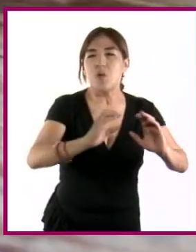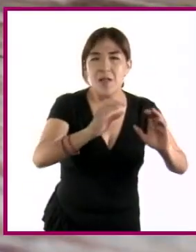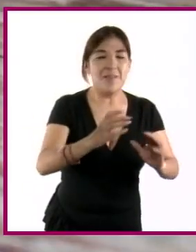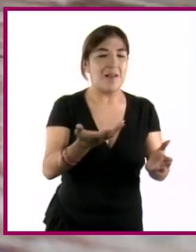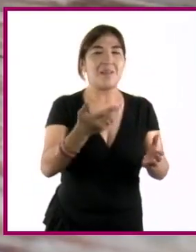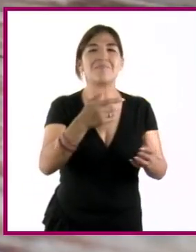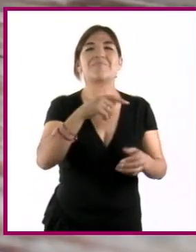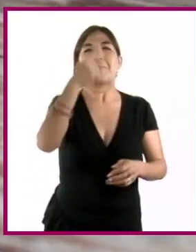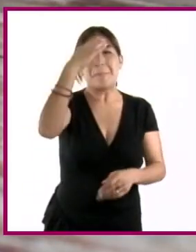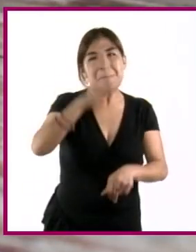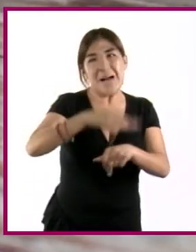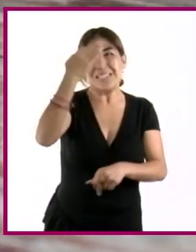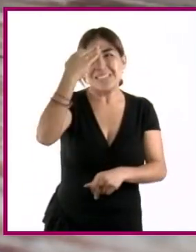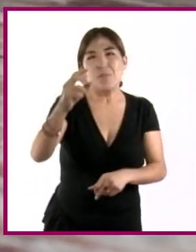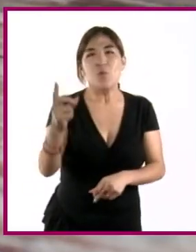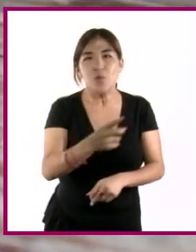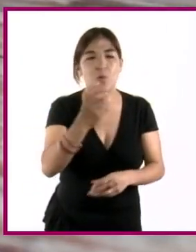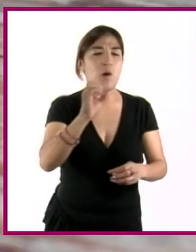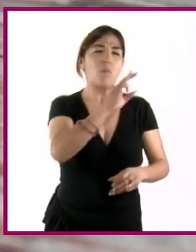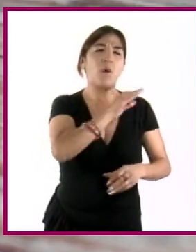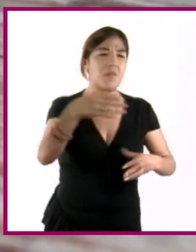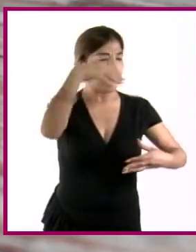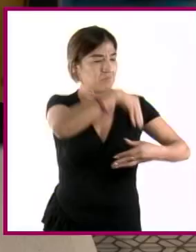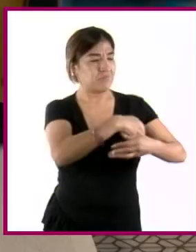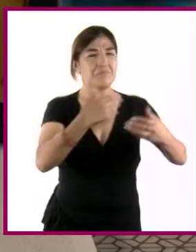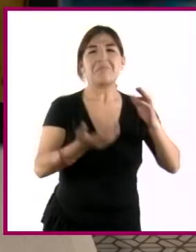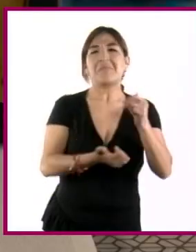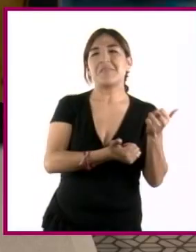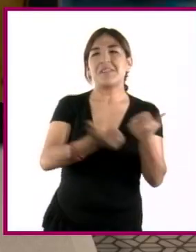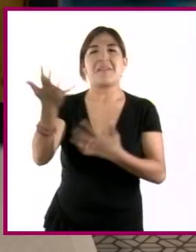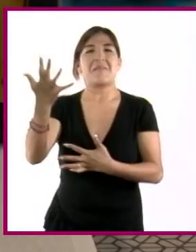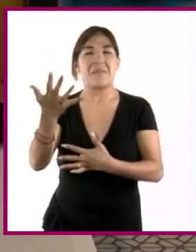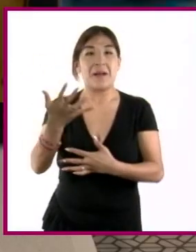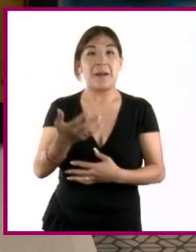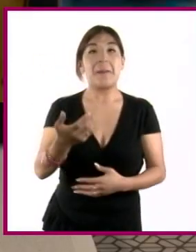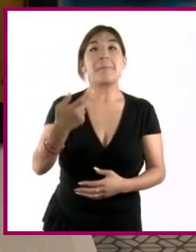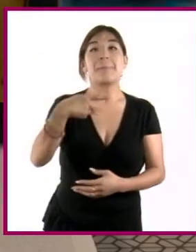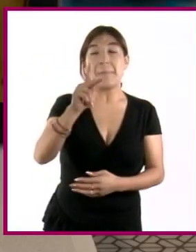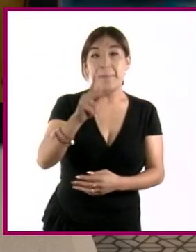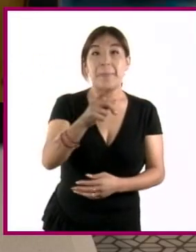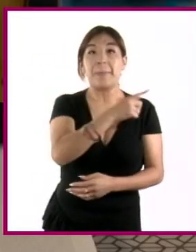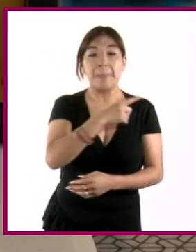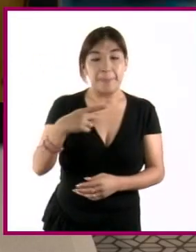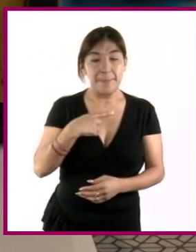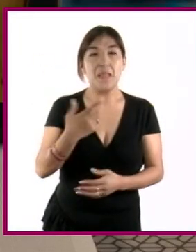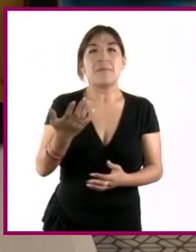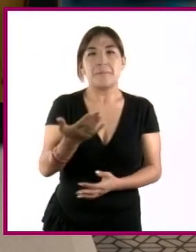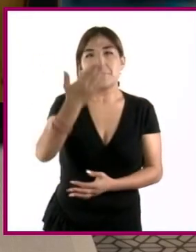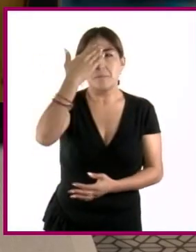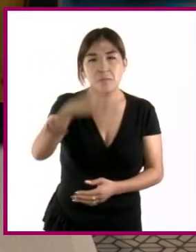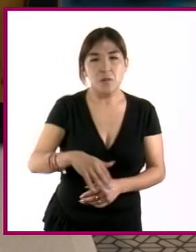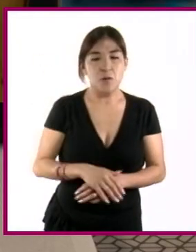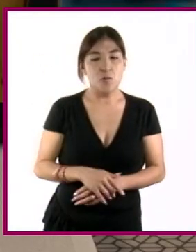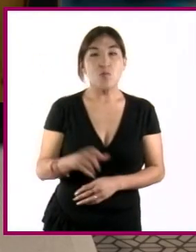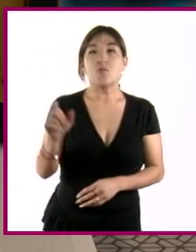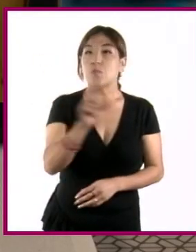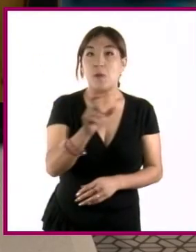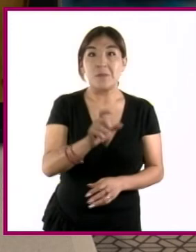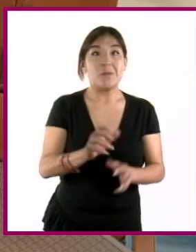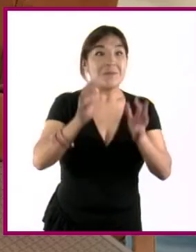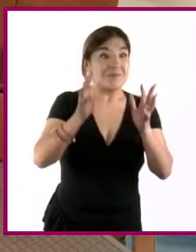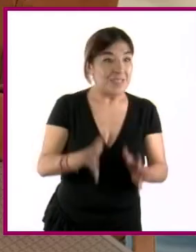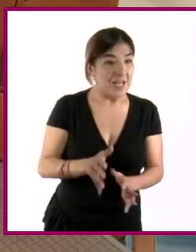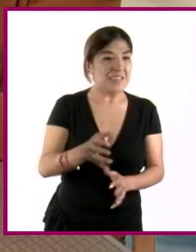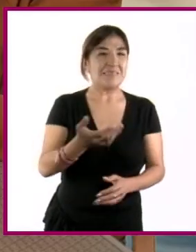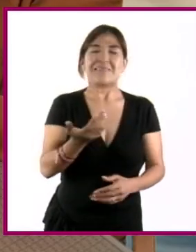transporten. Sin embargo, no hemos podido poner un límite que nos diga hasta dónde son necesarios y cuándo ya es un